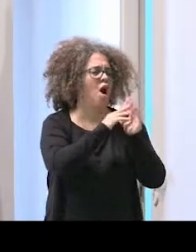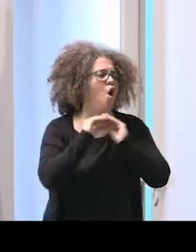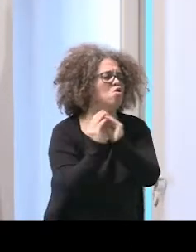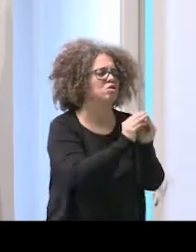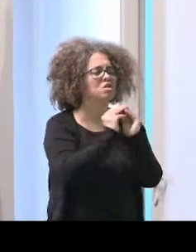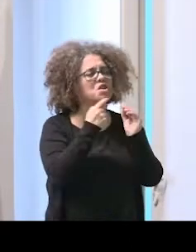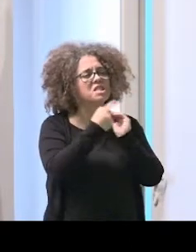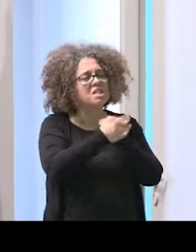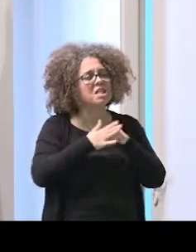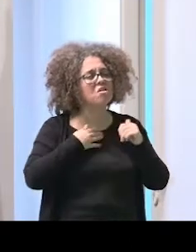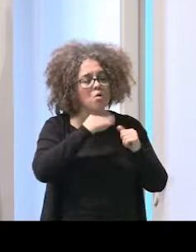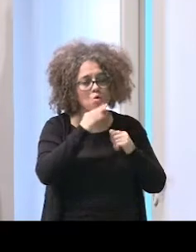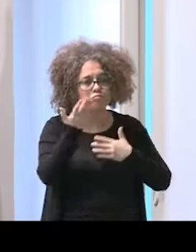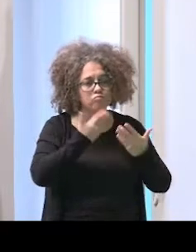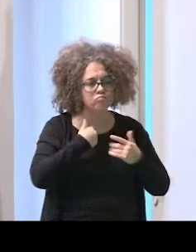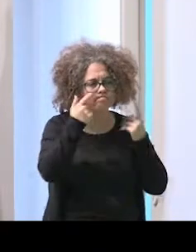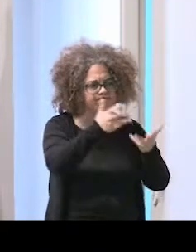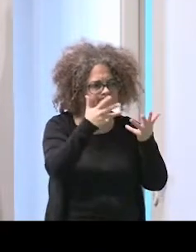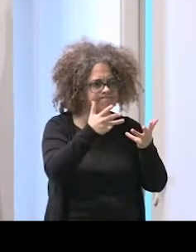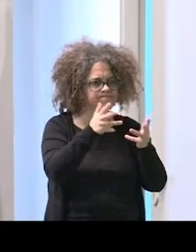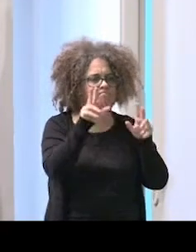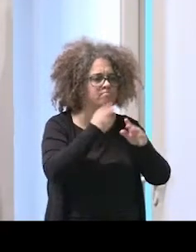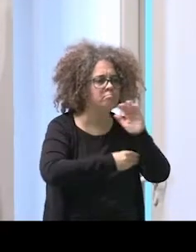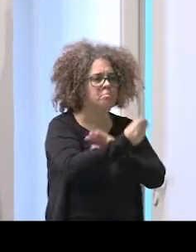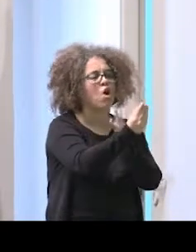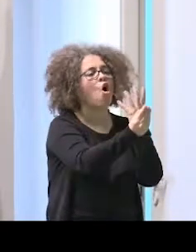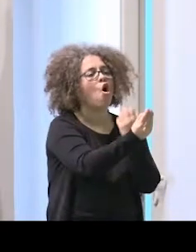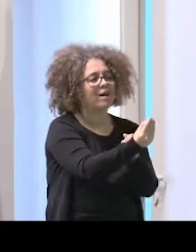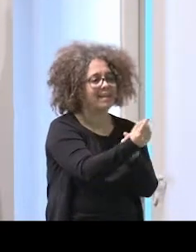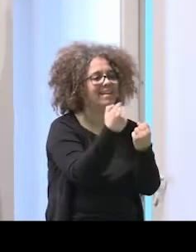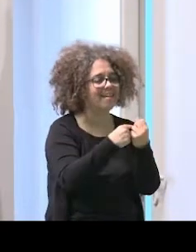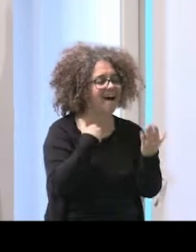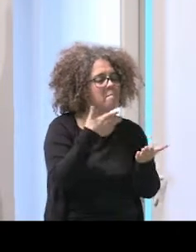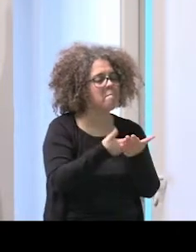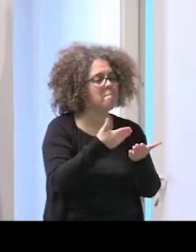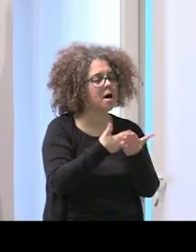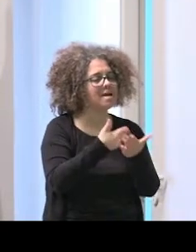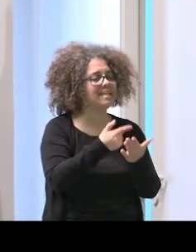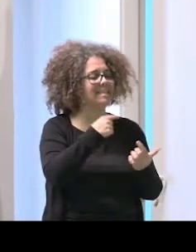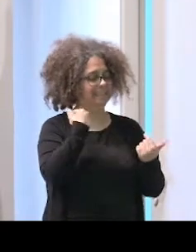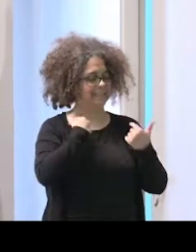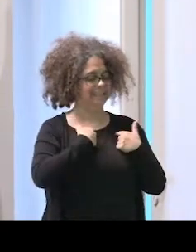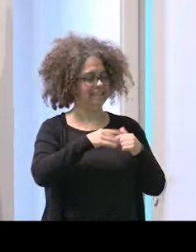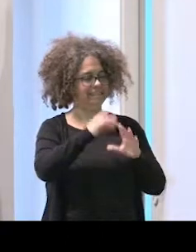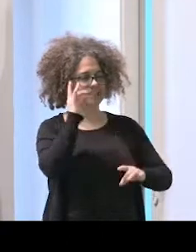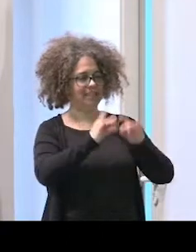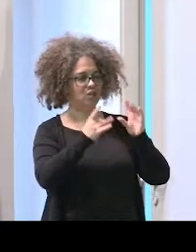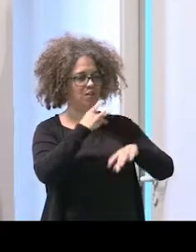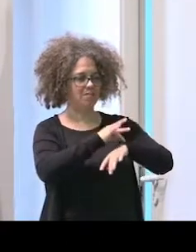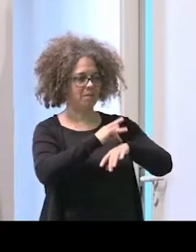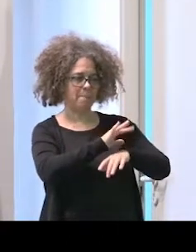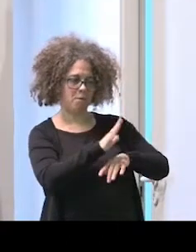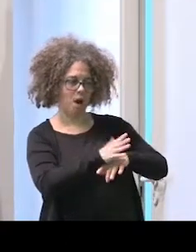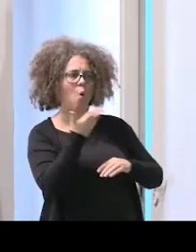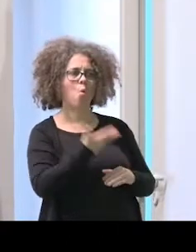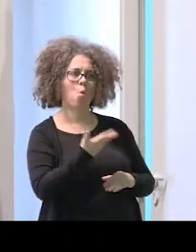dicen que el tratamiento con valganciclovir está recomendado en neonatos que tengan infección congénita probada y signos de enfermedad moderada y severa.